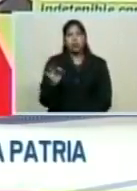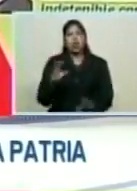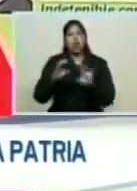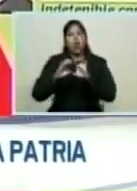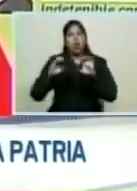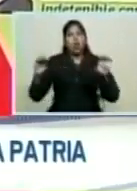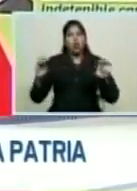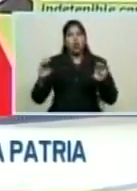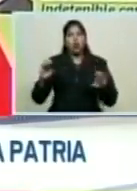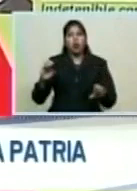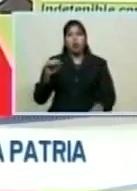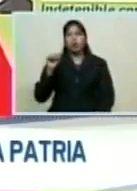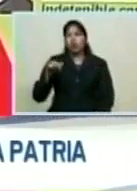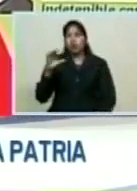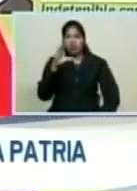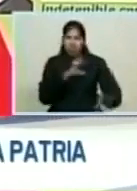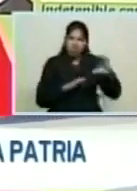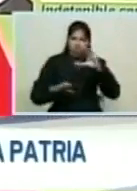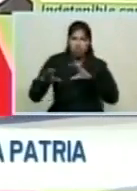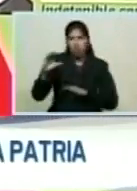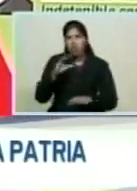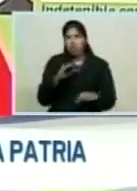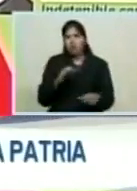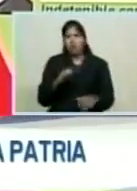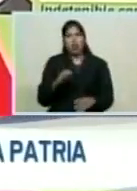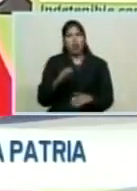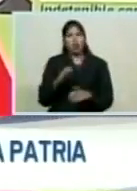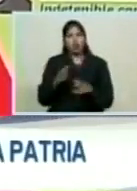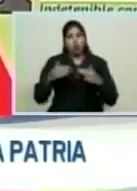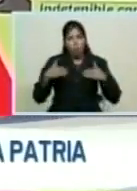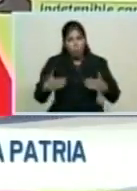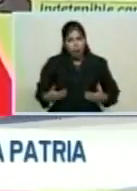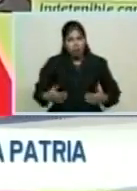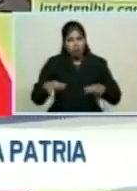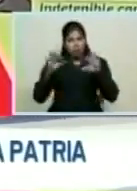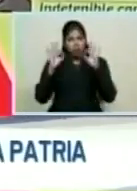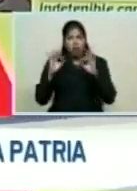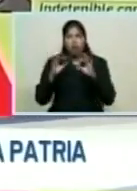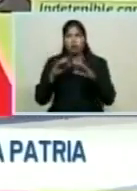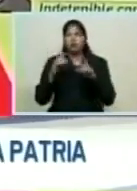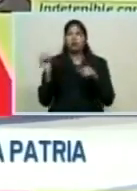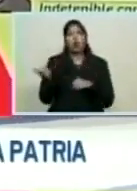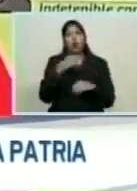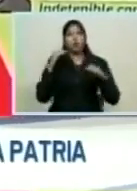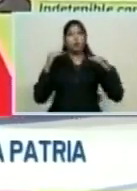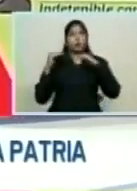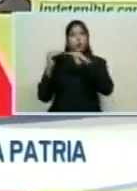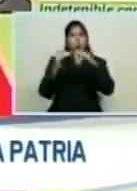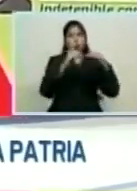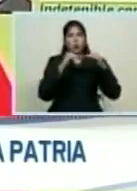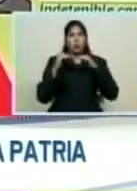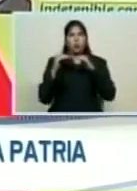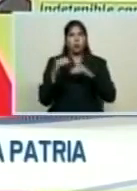humanista, científica, popular, una educación para todos y para todas,